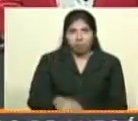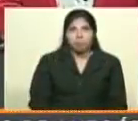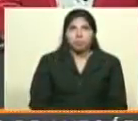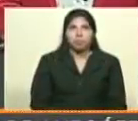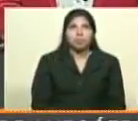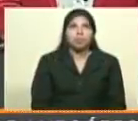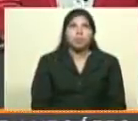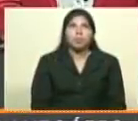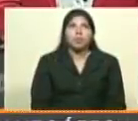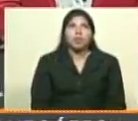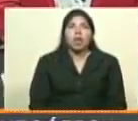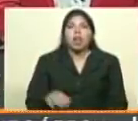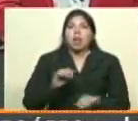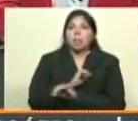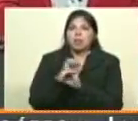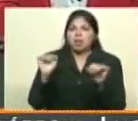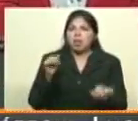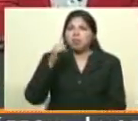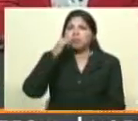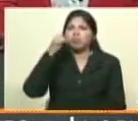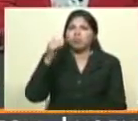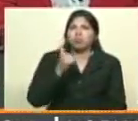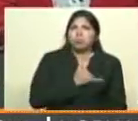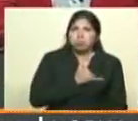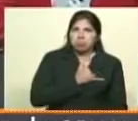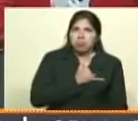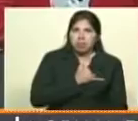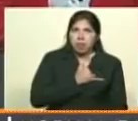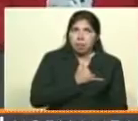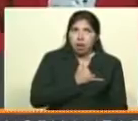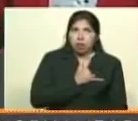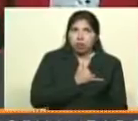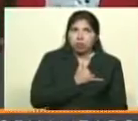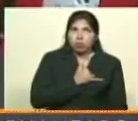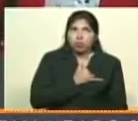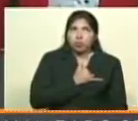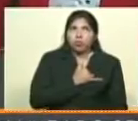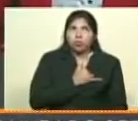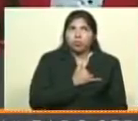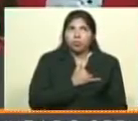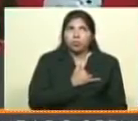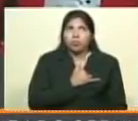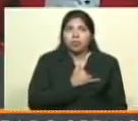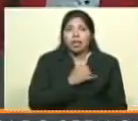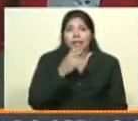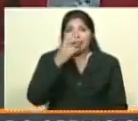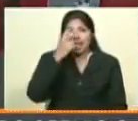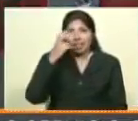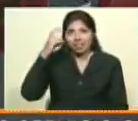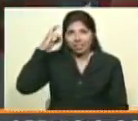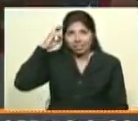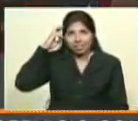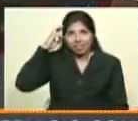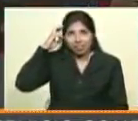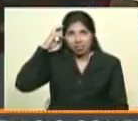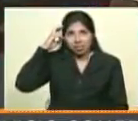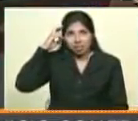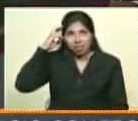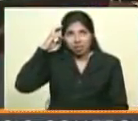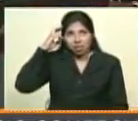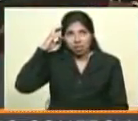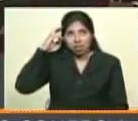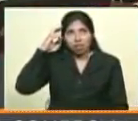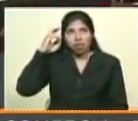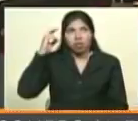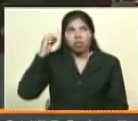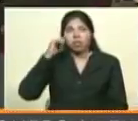Y en la mañana recibí una llamada de quien para entonces era la canciller de la República Bolivariana de Venezuela,